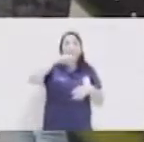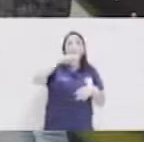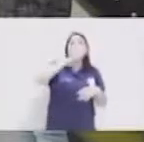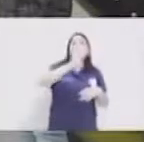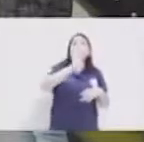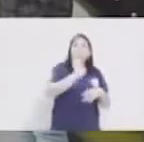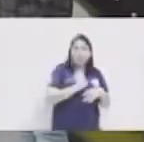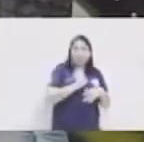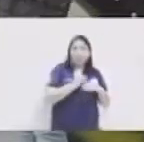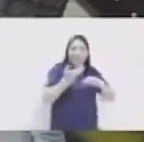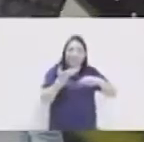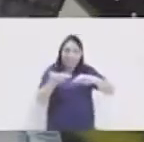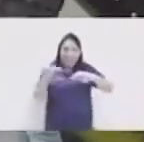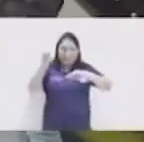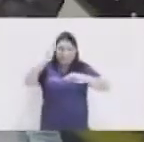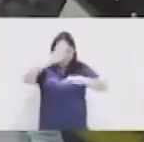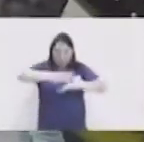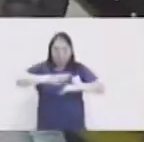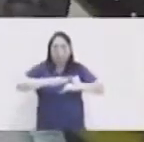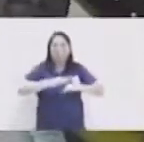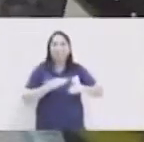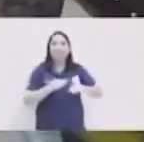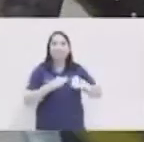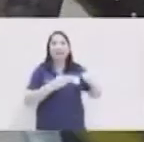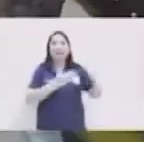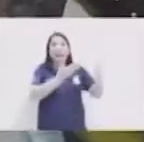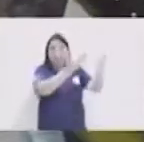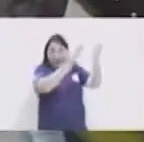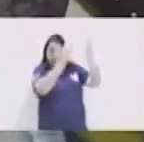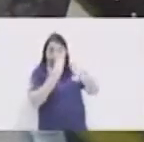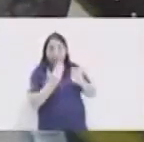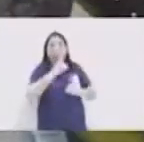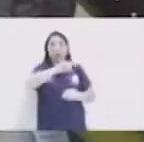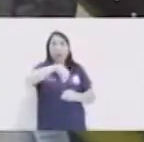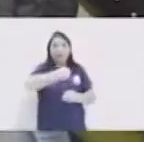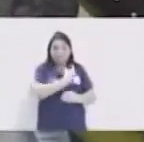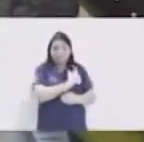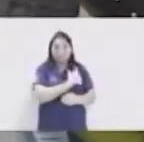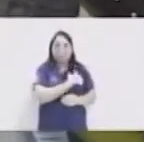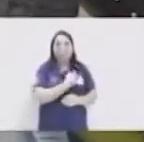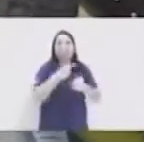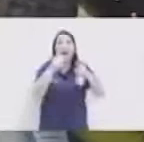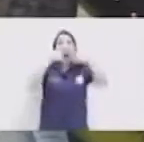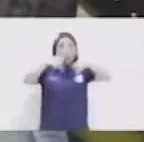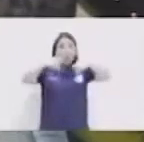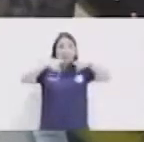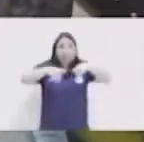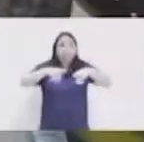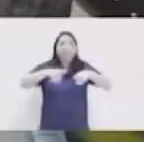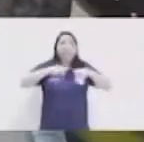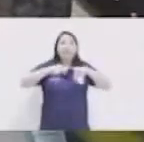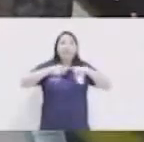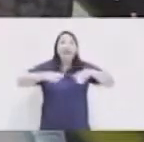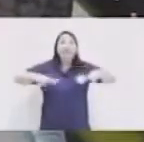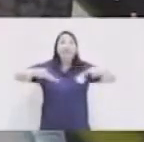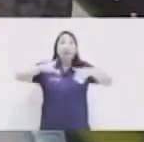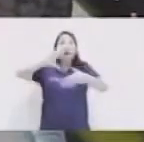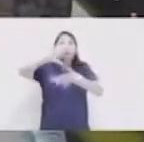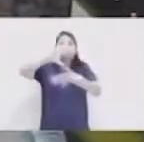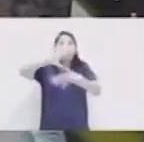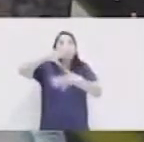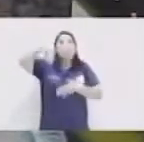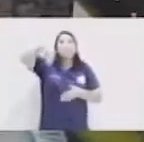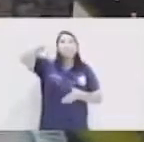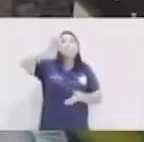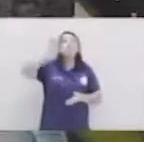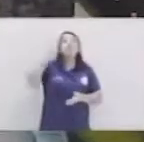derivaron directamente del español. En nuestro territorio, antes se llamaba Mesoamérica,